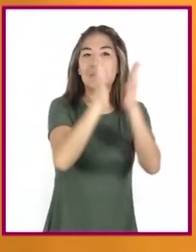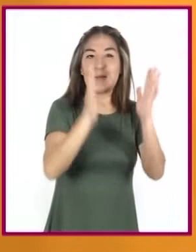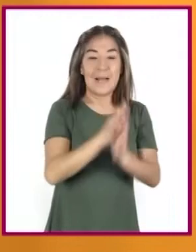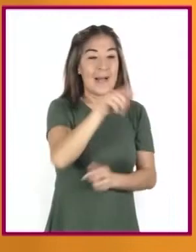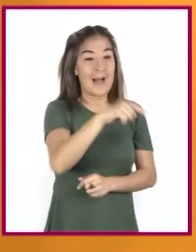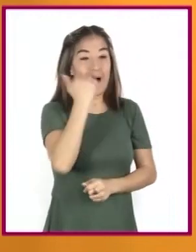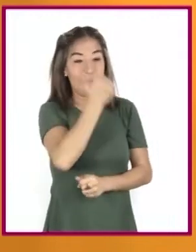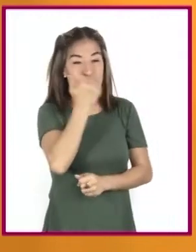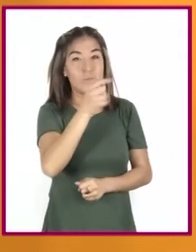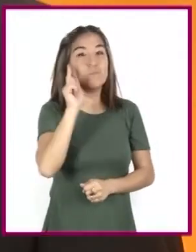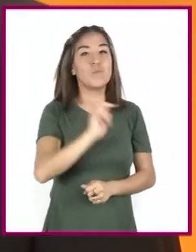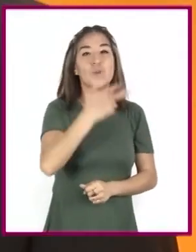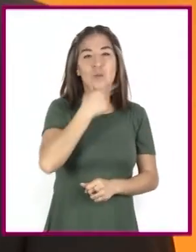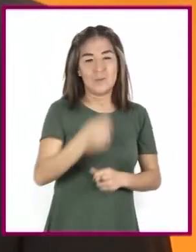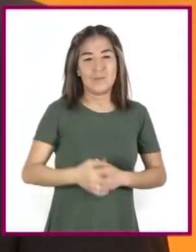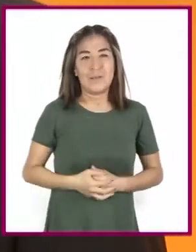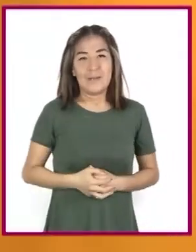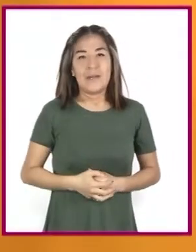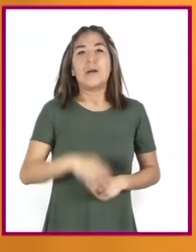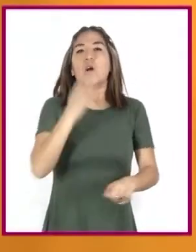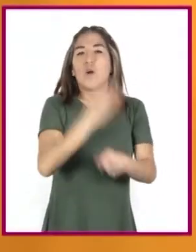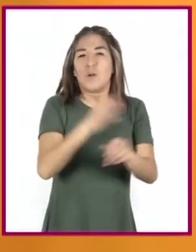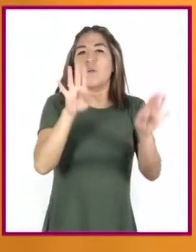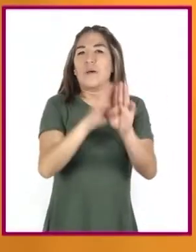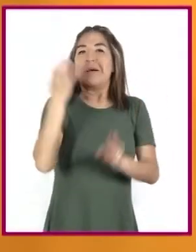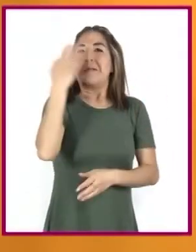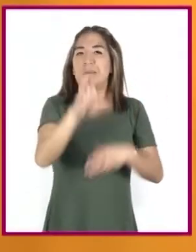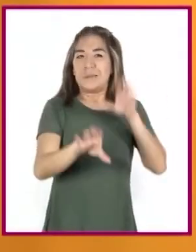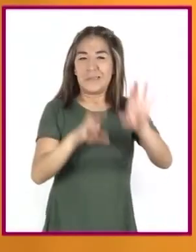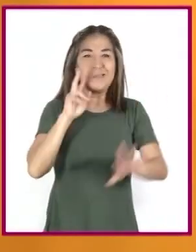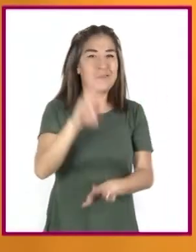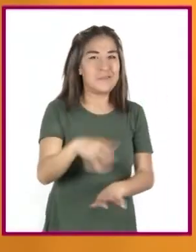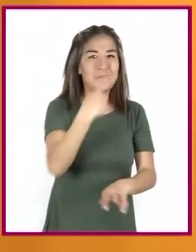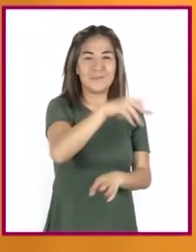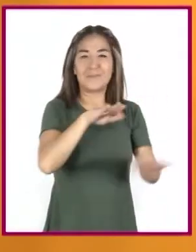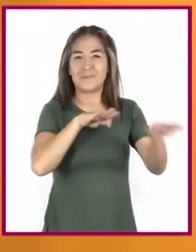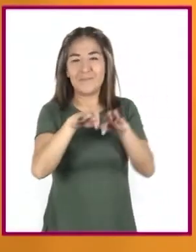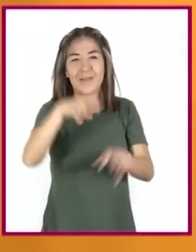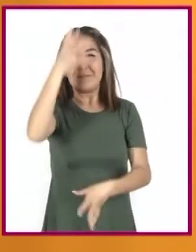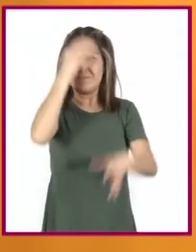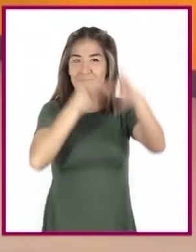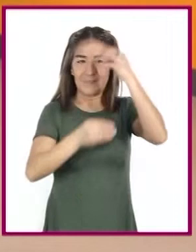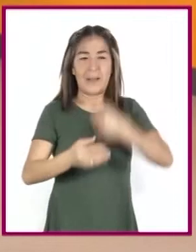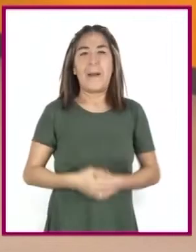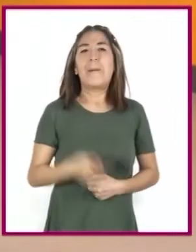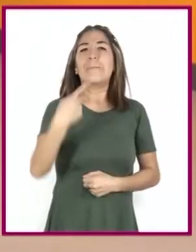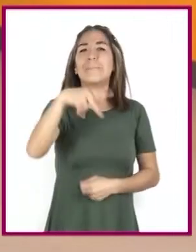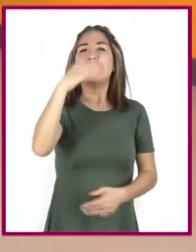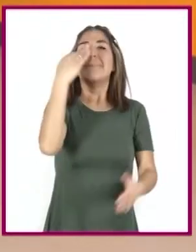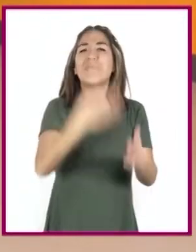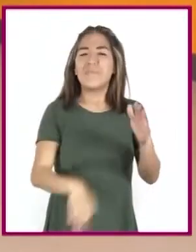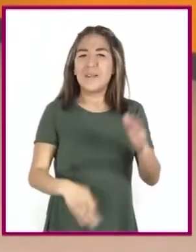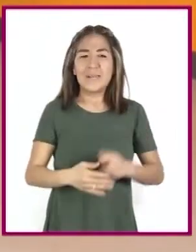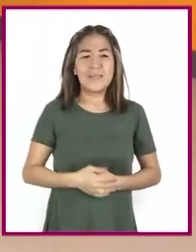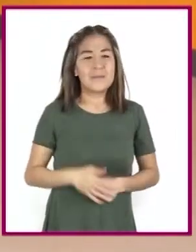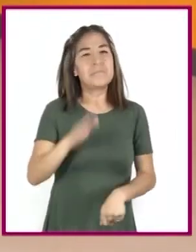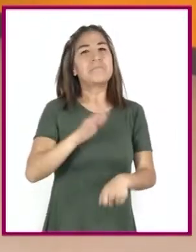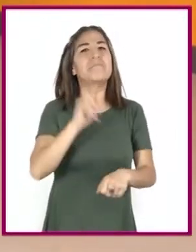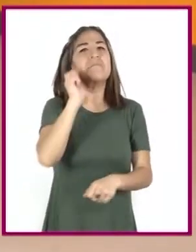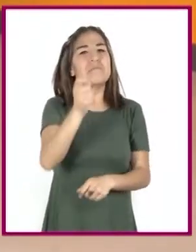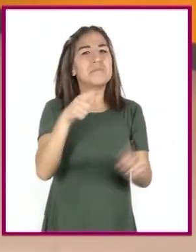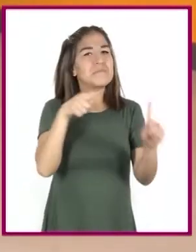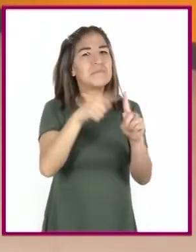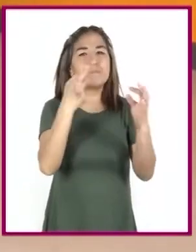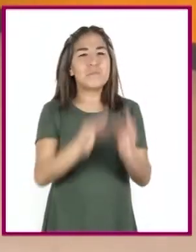de las alumnas y alumnos que nos han compartido su trabajo y conocimientos. Pero nos falta algo muy